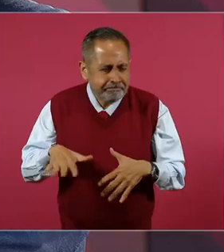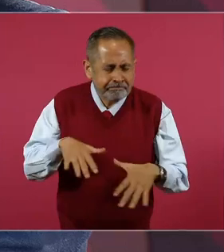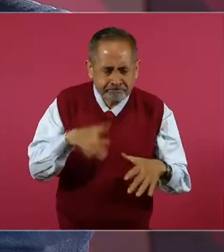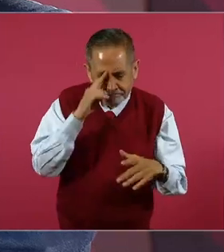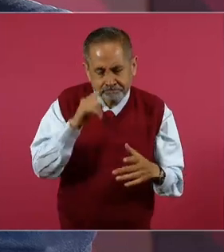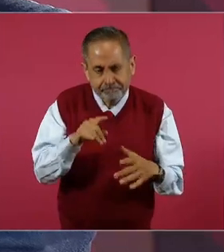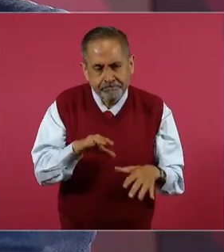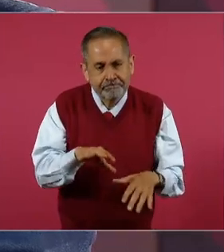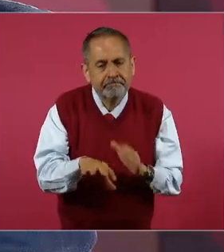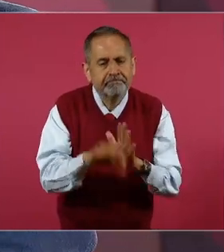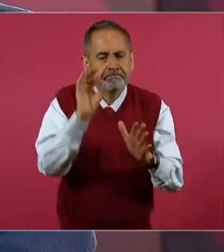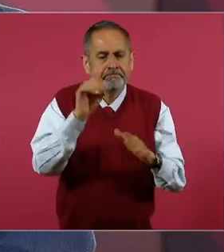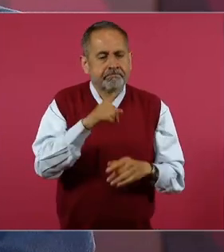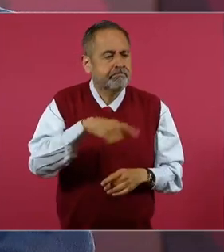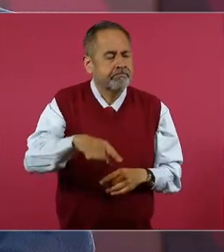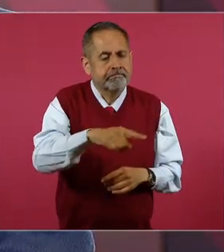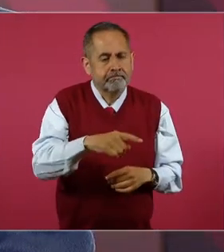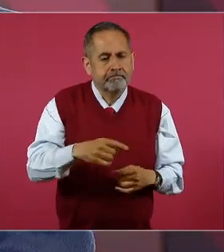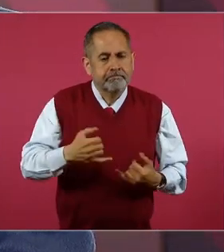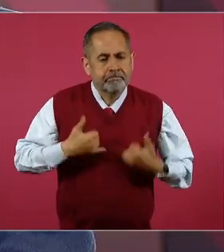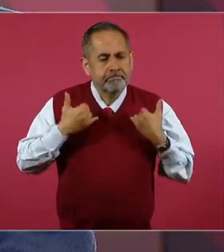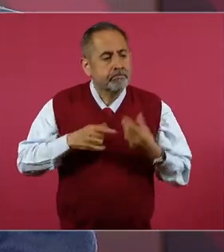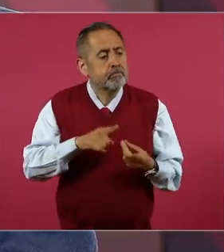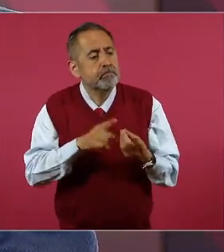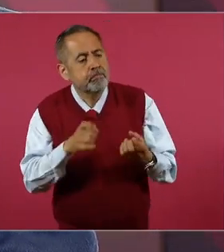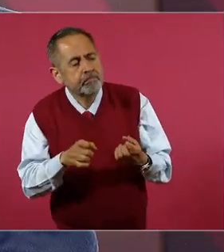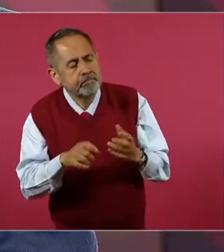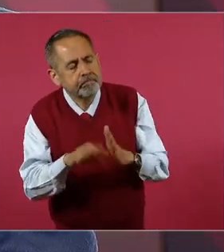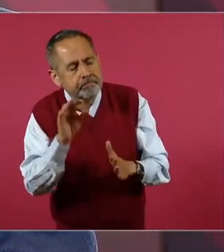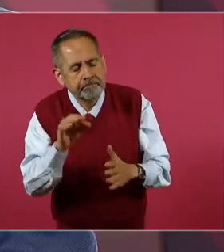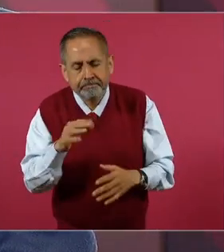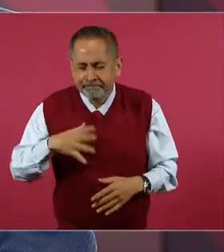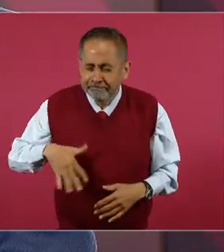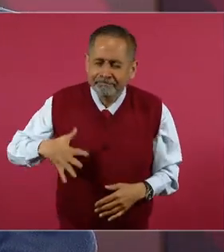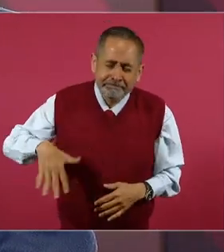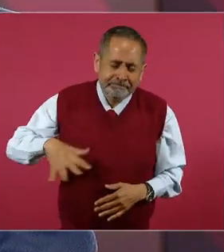por encontrar a los jóvenes y